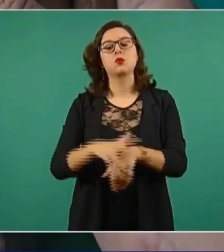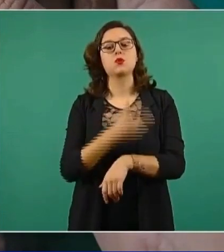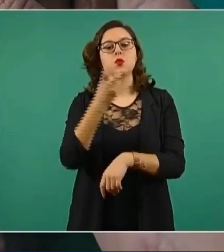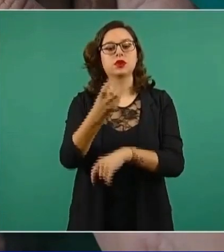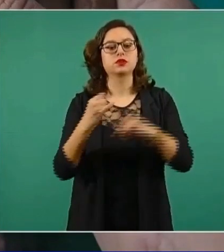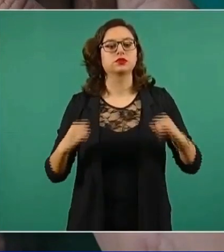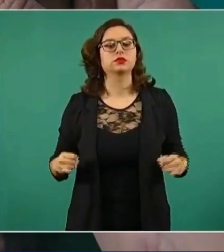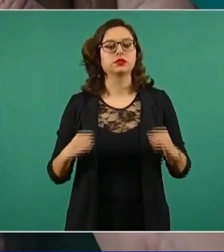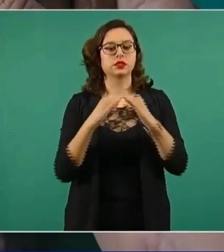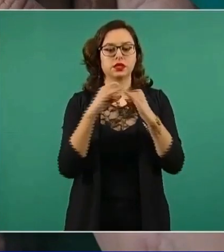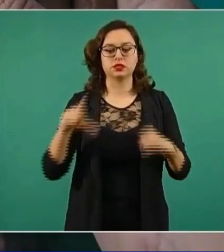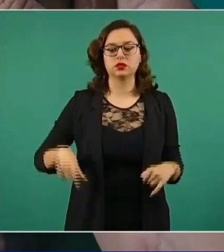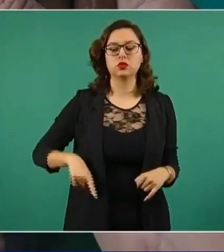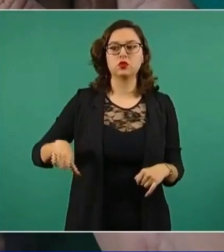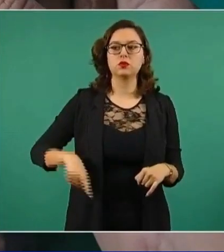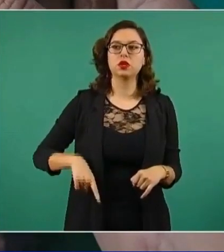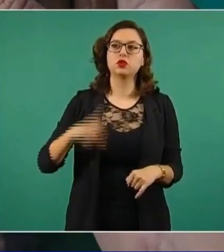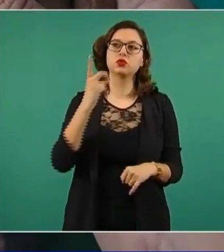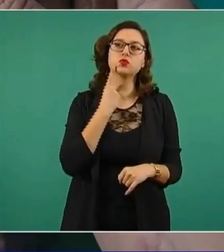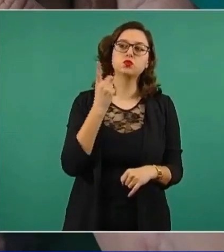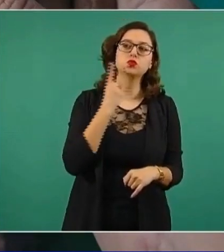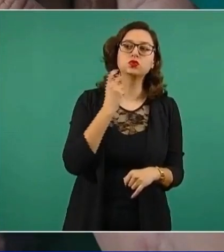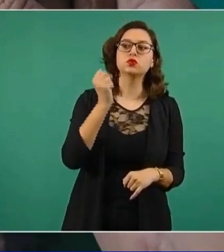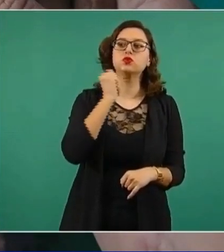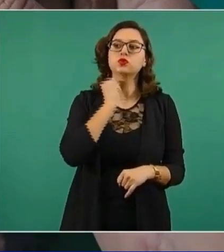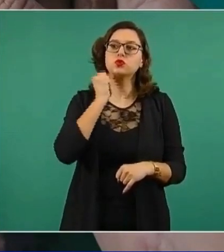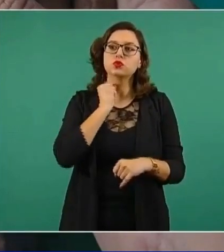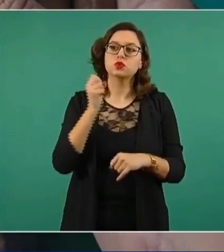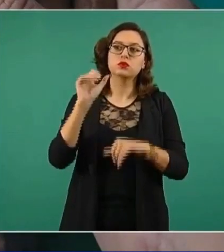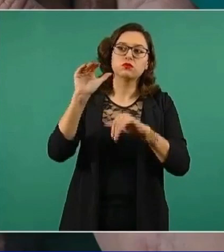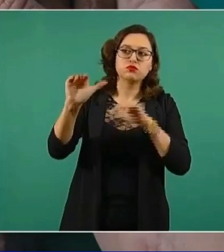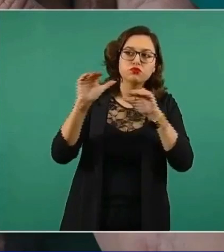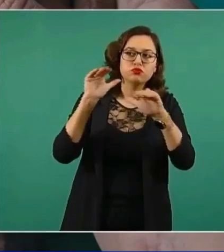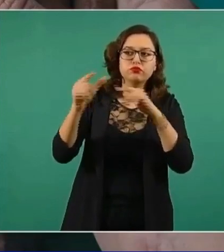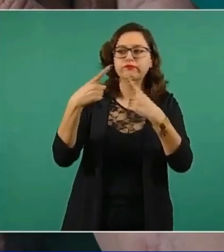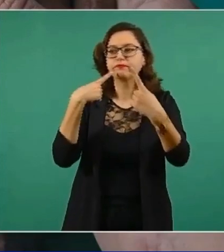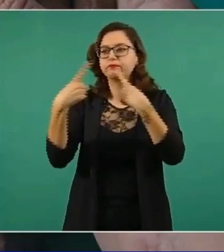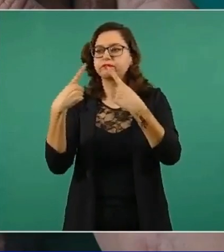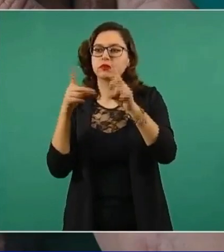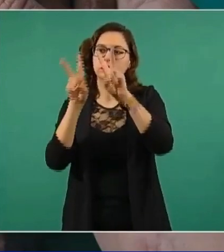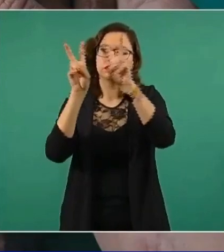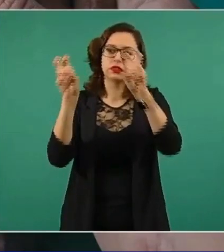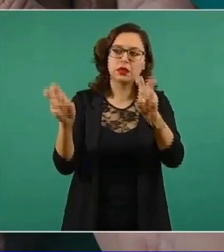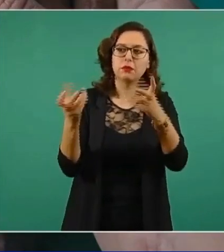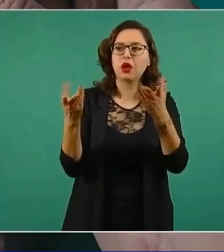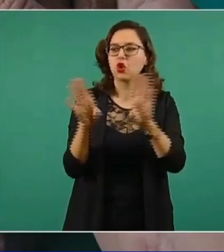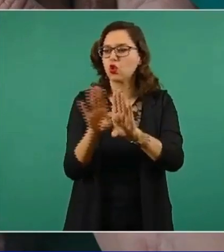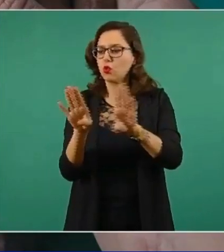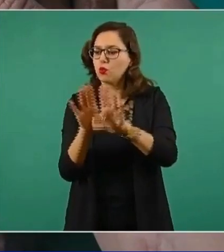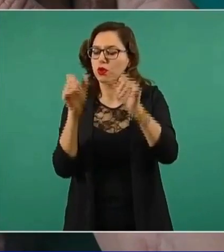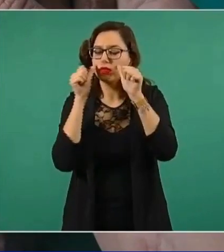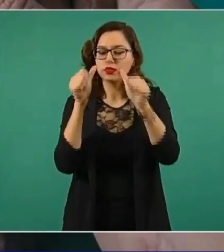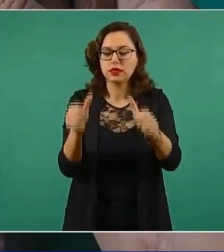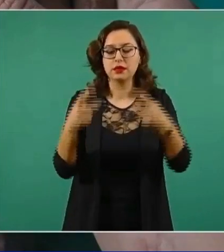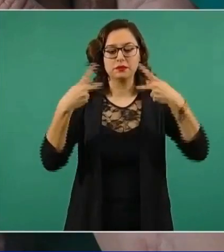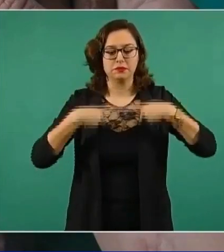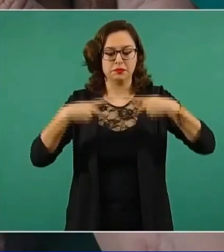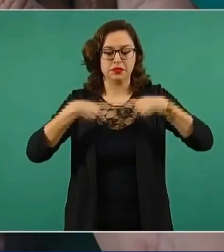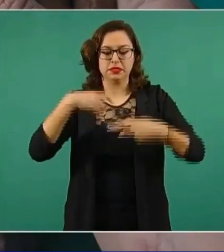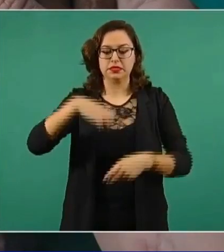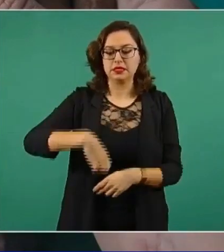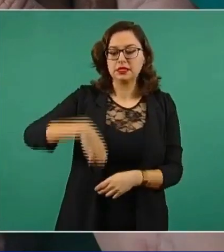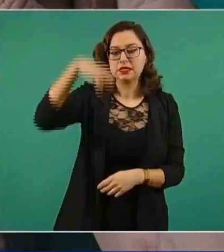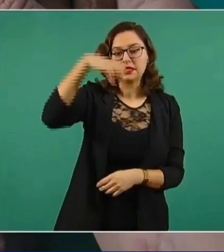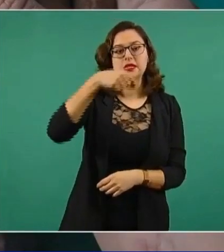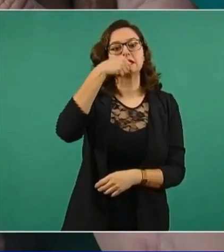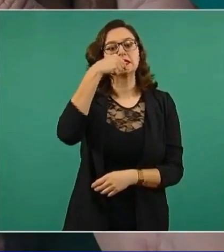con el Poder Legislativo sobre el tema de cuidados, para que todas las personas, los adultos mayores, las